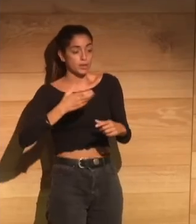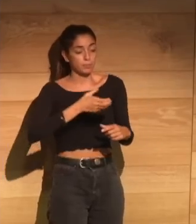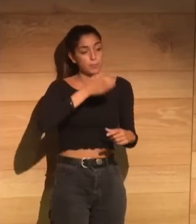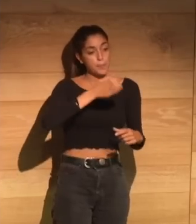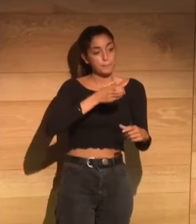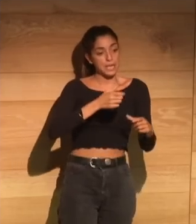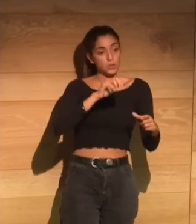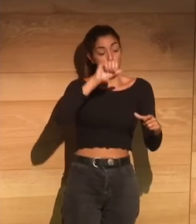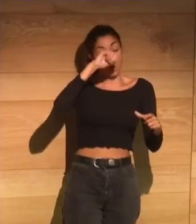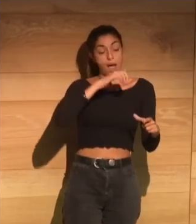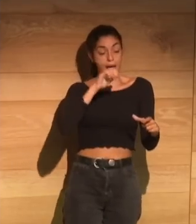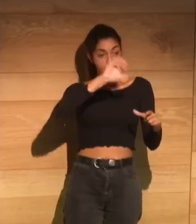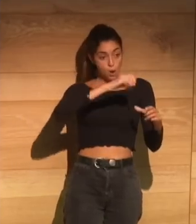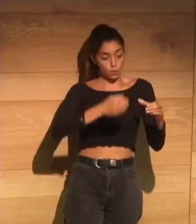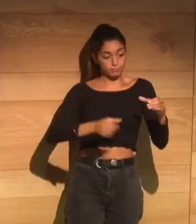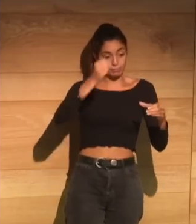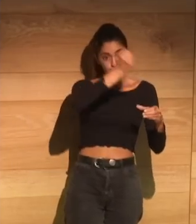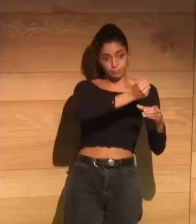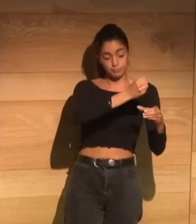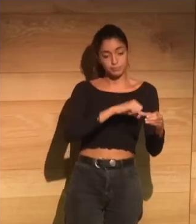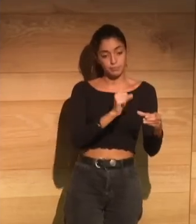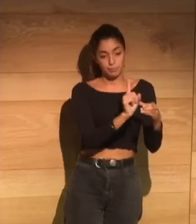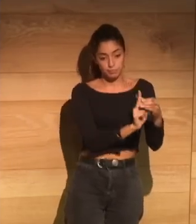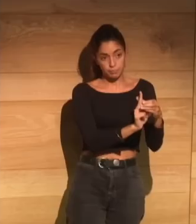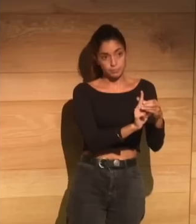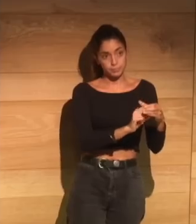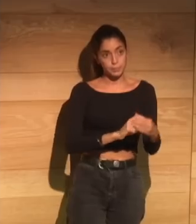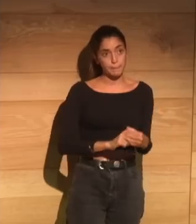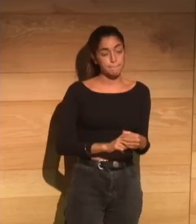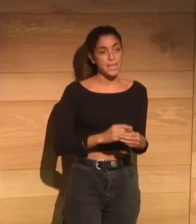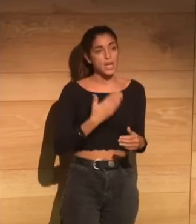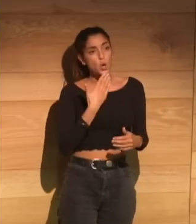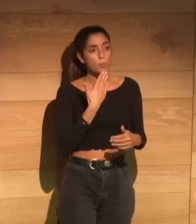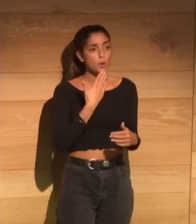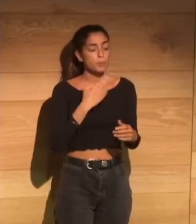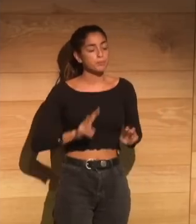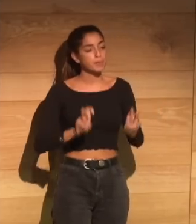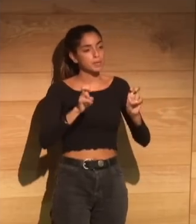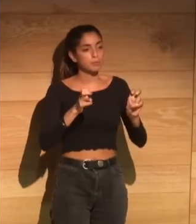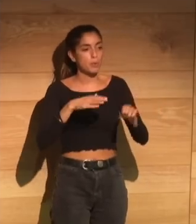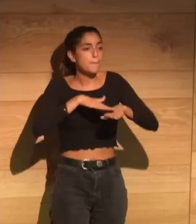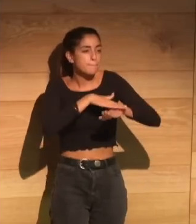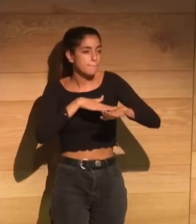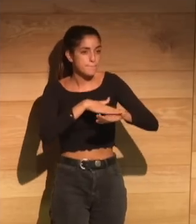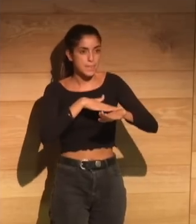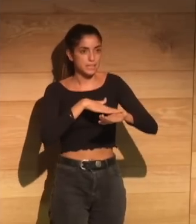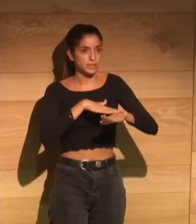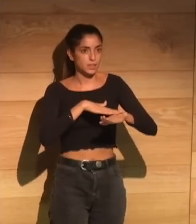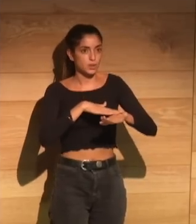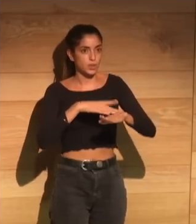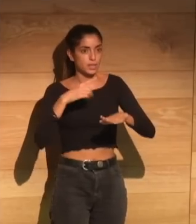básico. Gracias. Y que además nos es como un principio muy, muy básico del ojo,